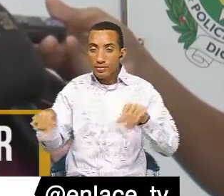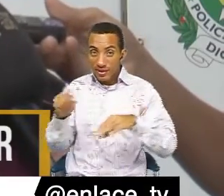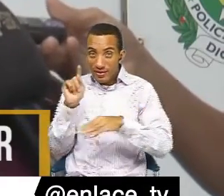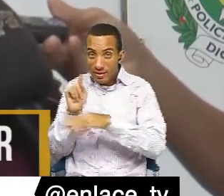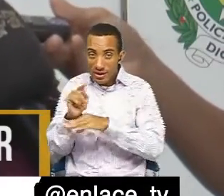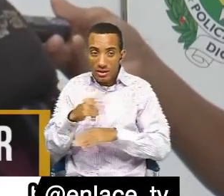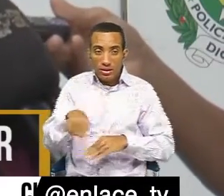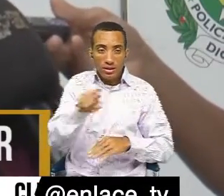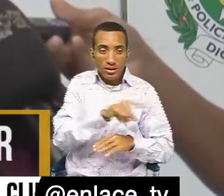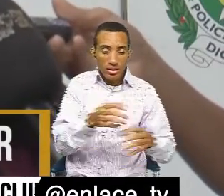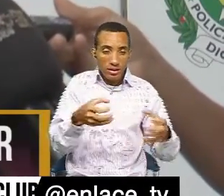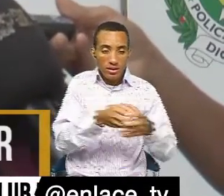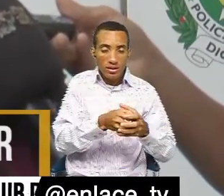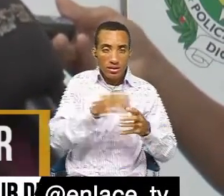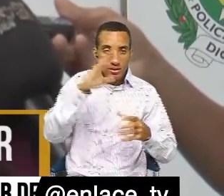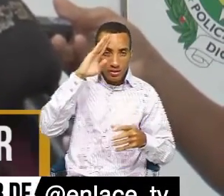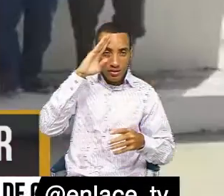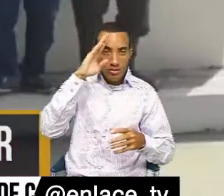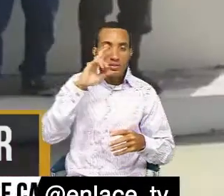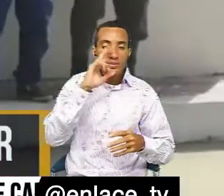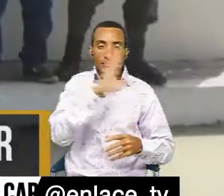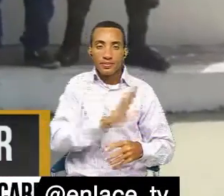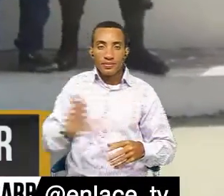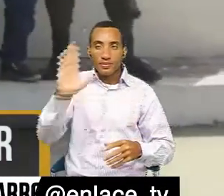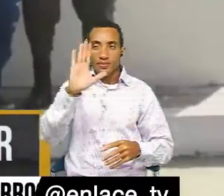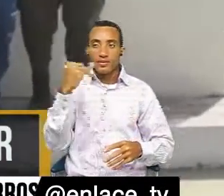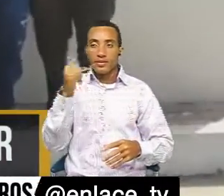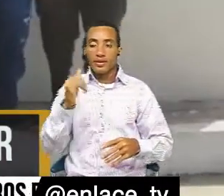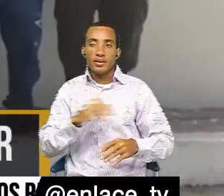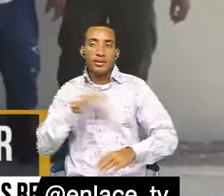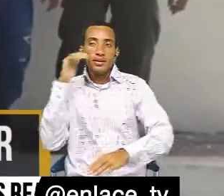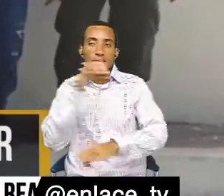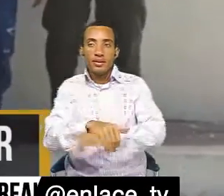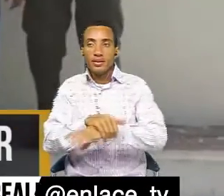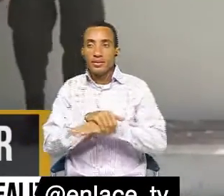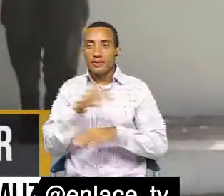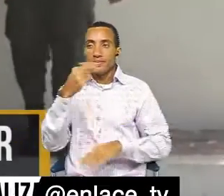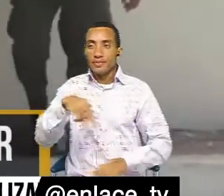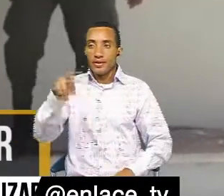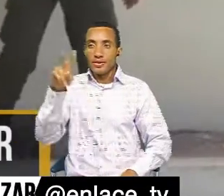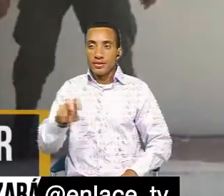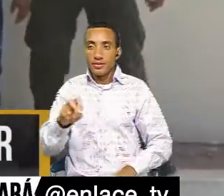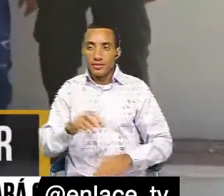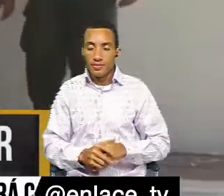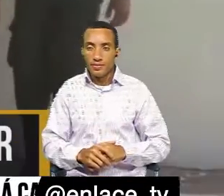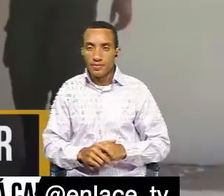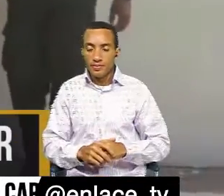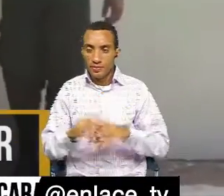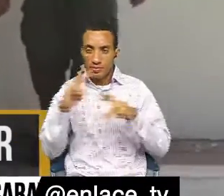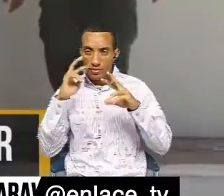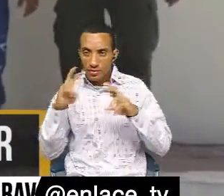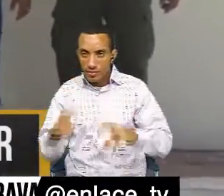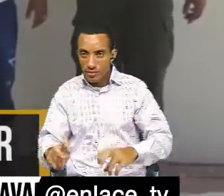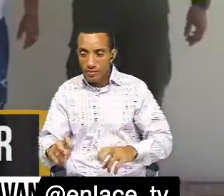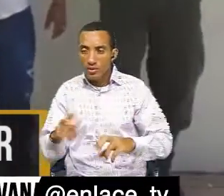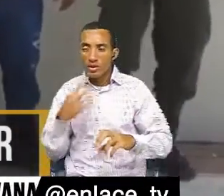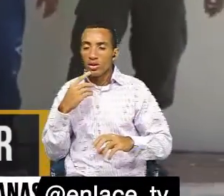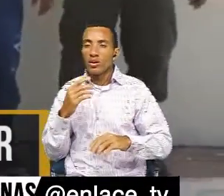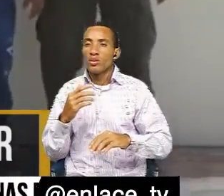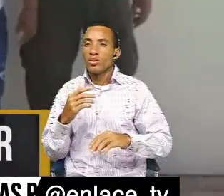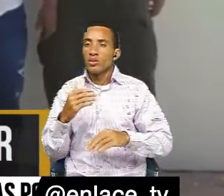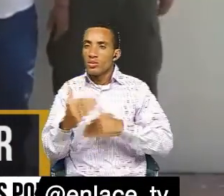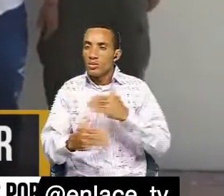de la Policía Nacional, hoy estamos materializando estas 17 capturas. Este resultado se logró con el objetivo de contrarrestar este delito que, de